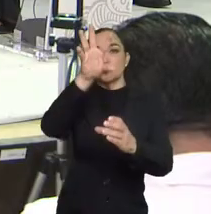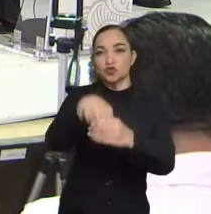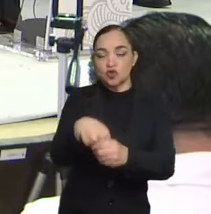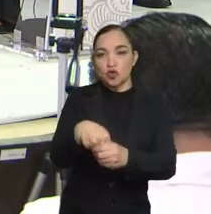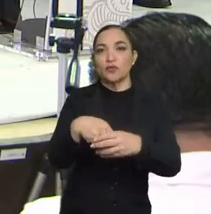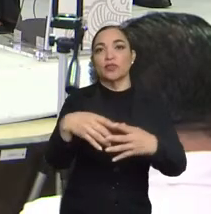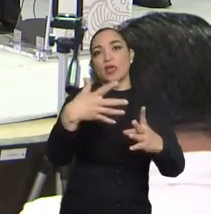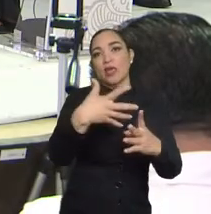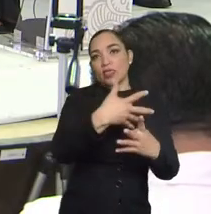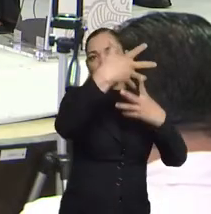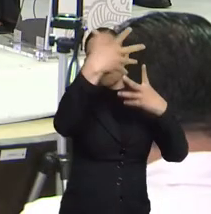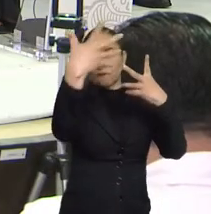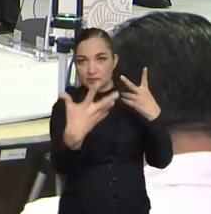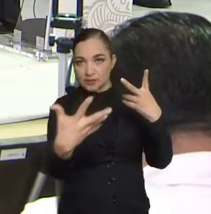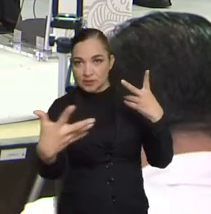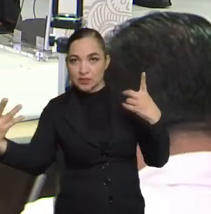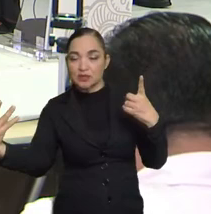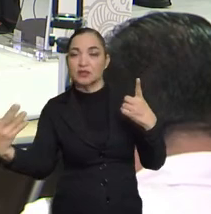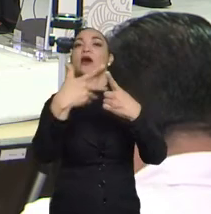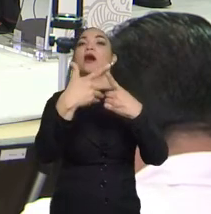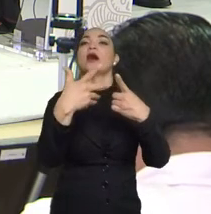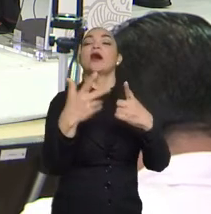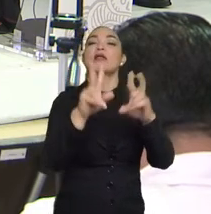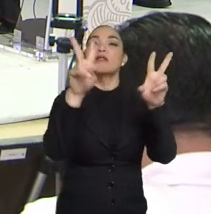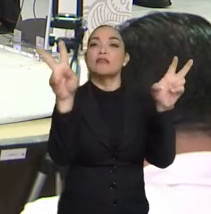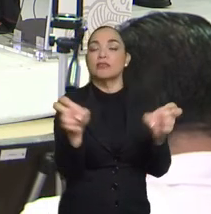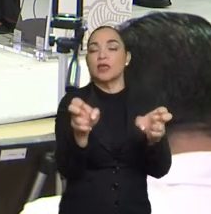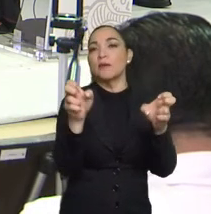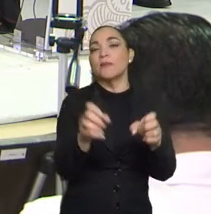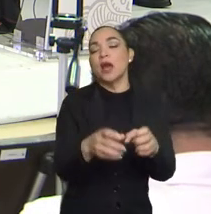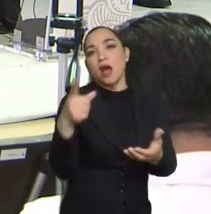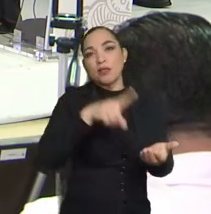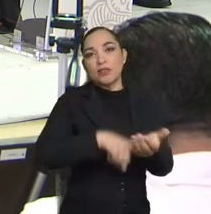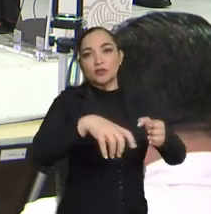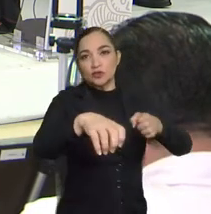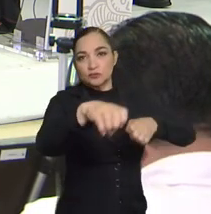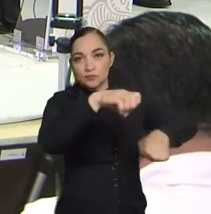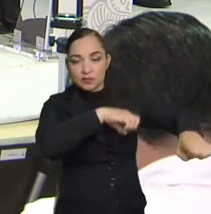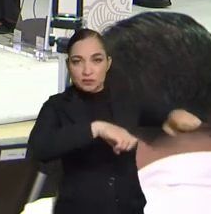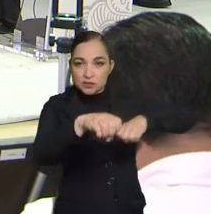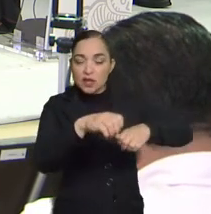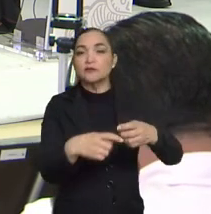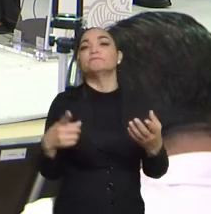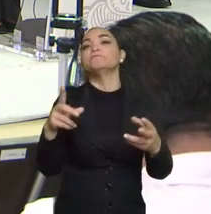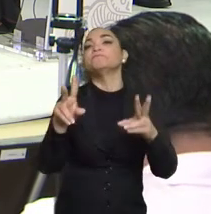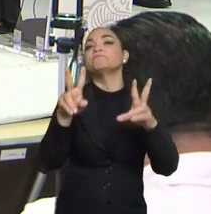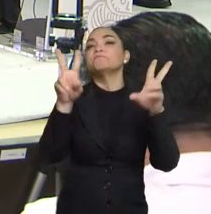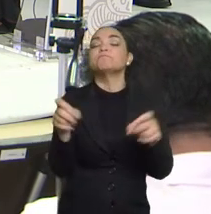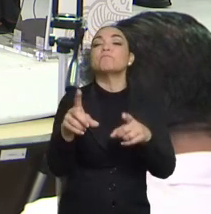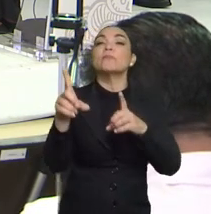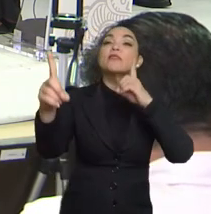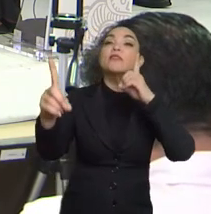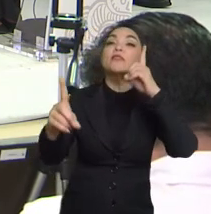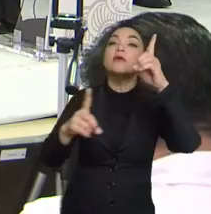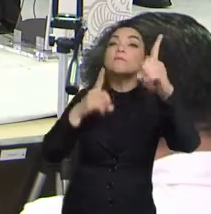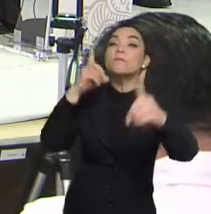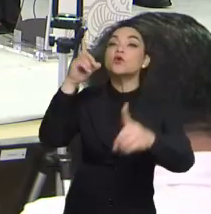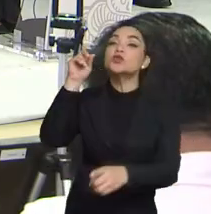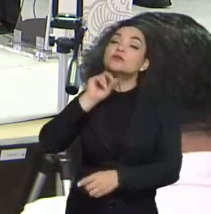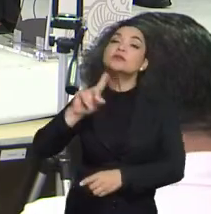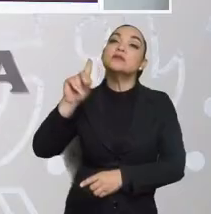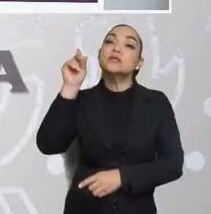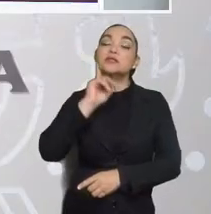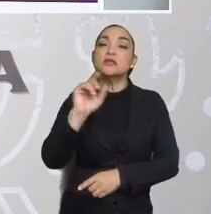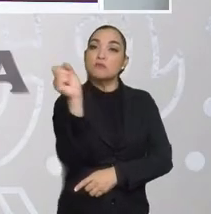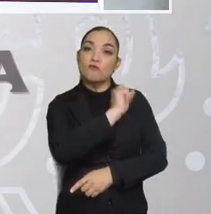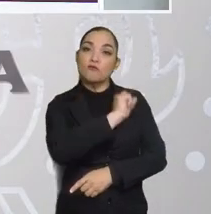que están en la empresa, pero también las mujeres que están en la microempresa, las mujeres deportistas, las mujeres en la ciencia, las mujeres profesionistas, y